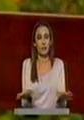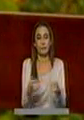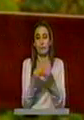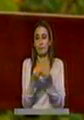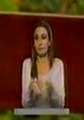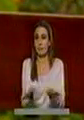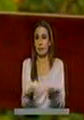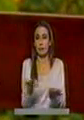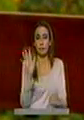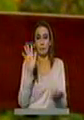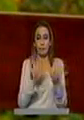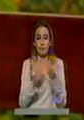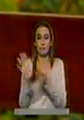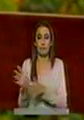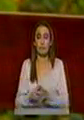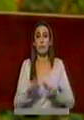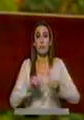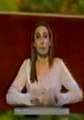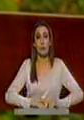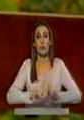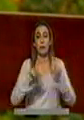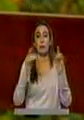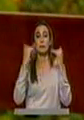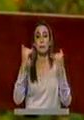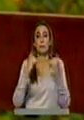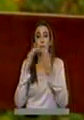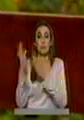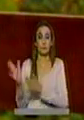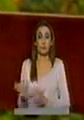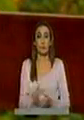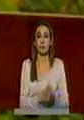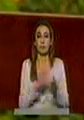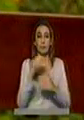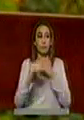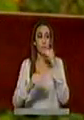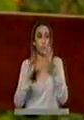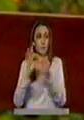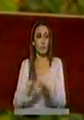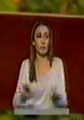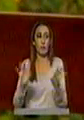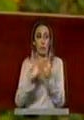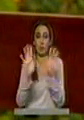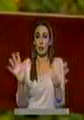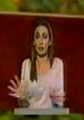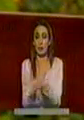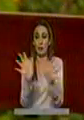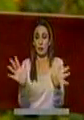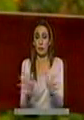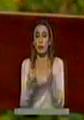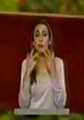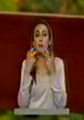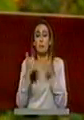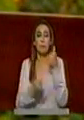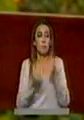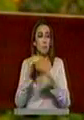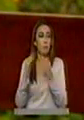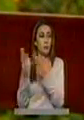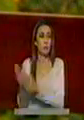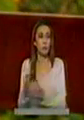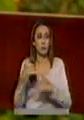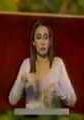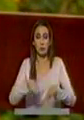desastroso, pero eso nos ayuda mucho a tener un impulso y poder